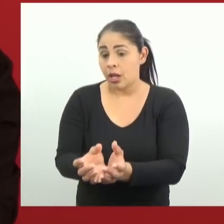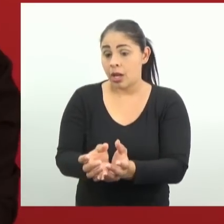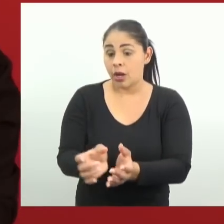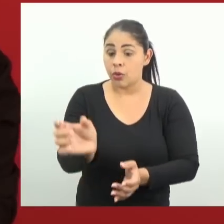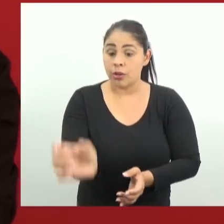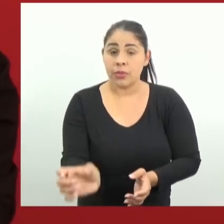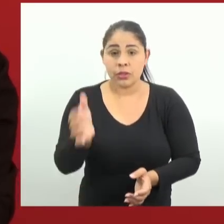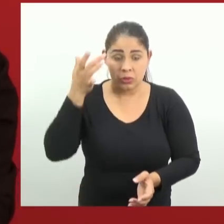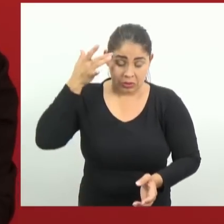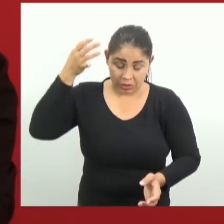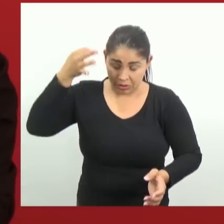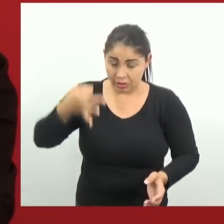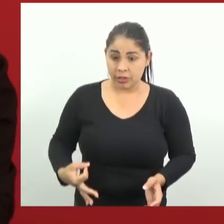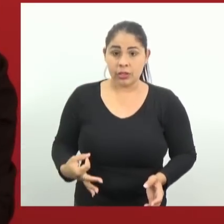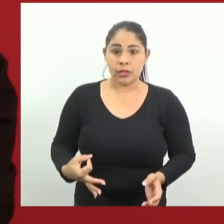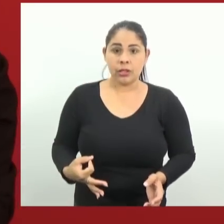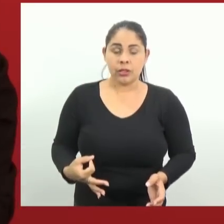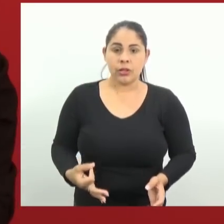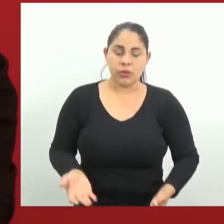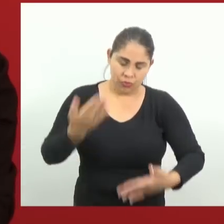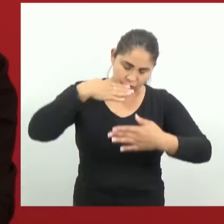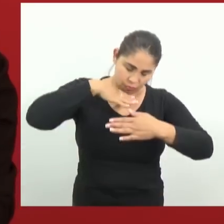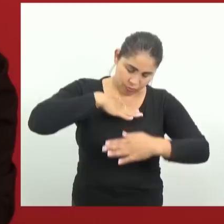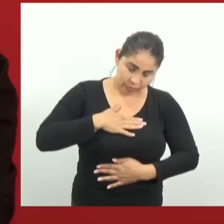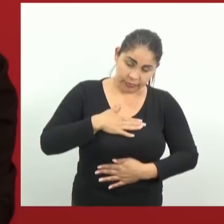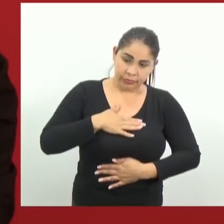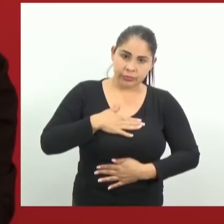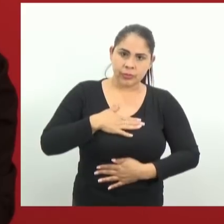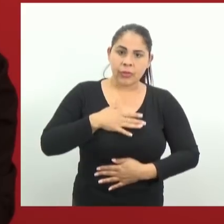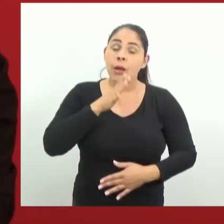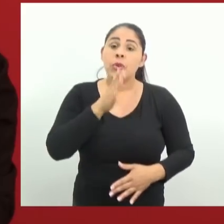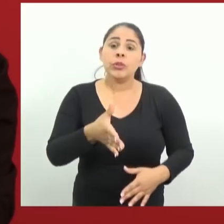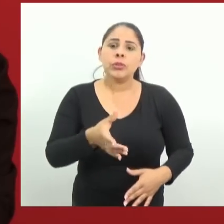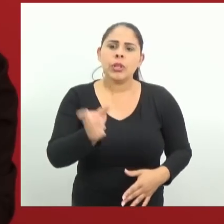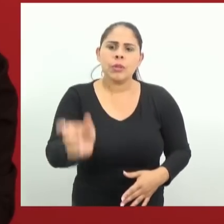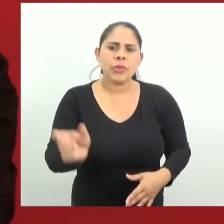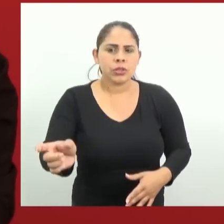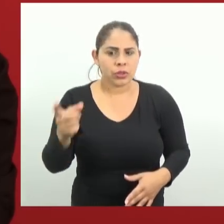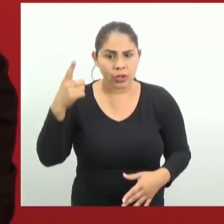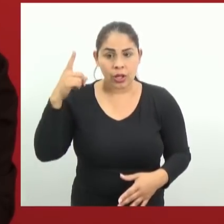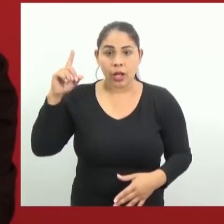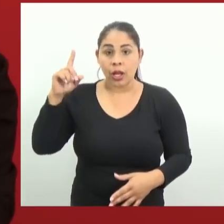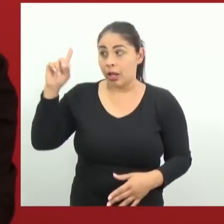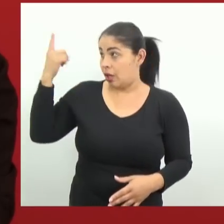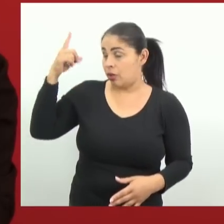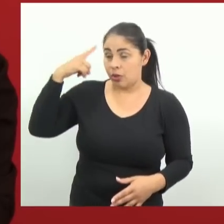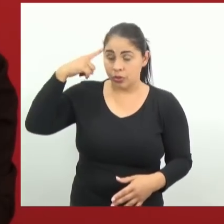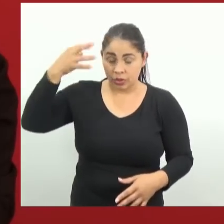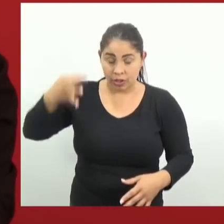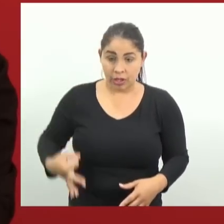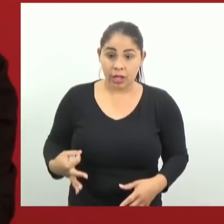Una cosa es creer en Dios y otra cosa es creerle a Dios.